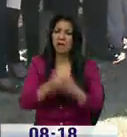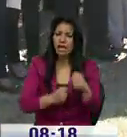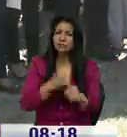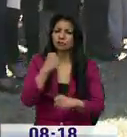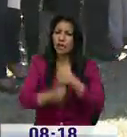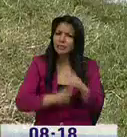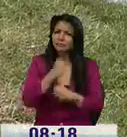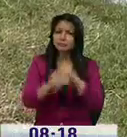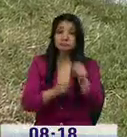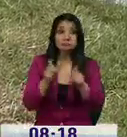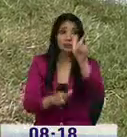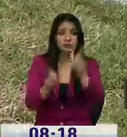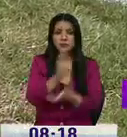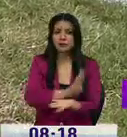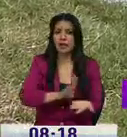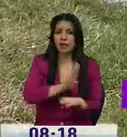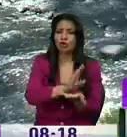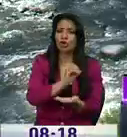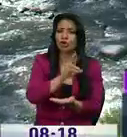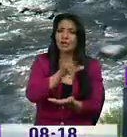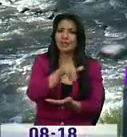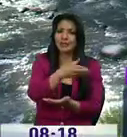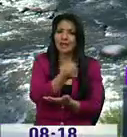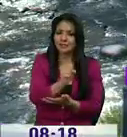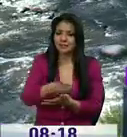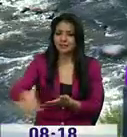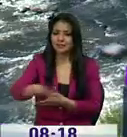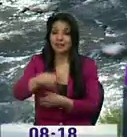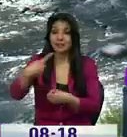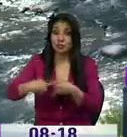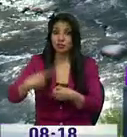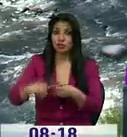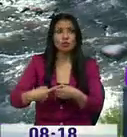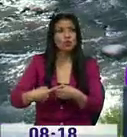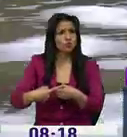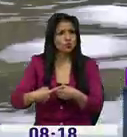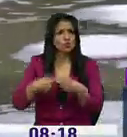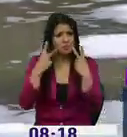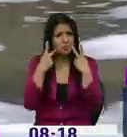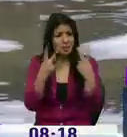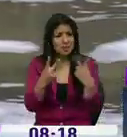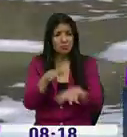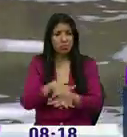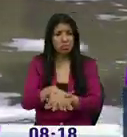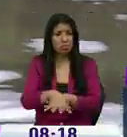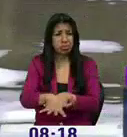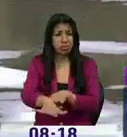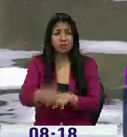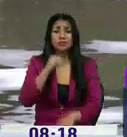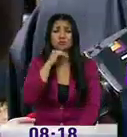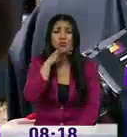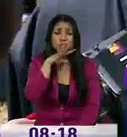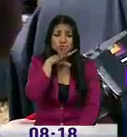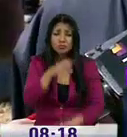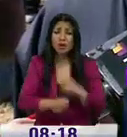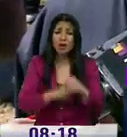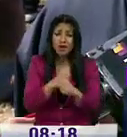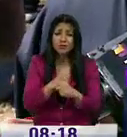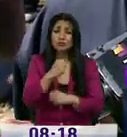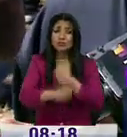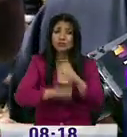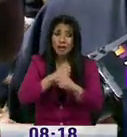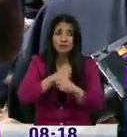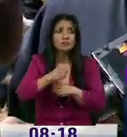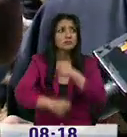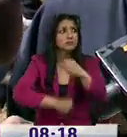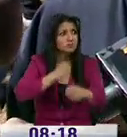vecinos de ciertos barrios, como el de Orquídeas, ubicado al oriente de Quito, han sido testigos de la contaminación del río Machangara. 40 años más o